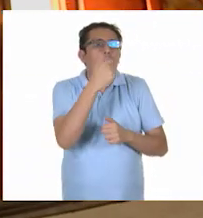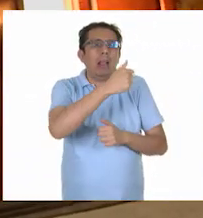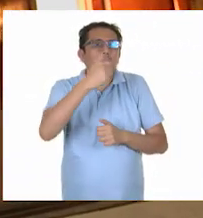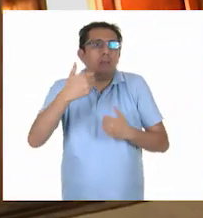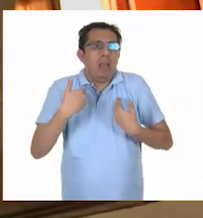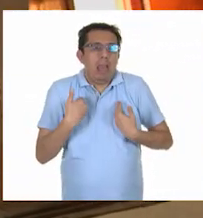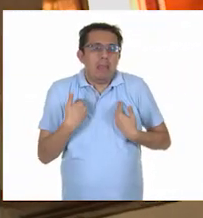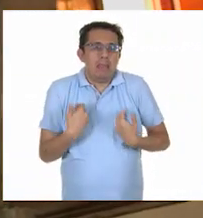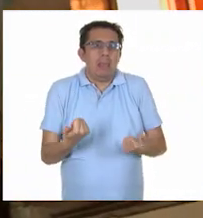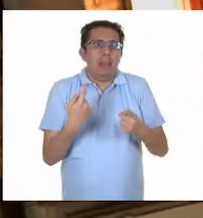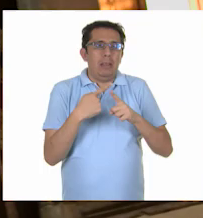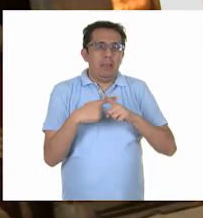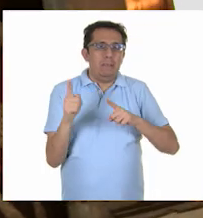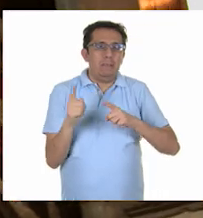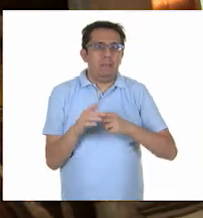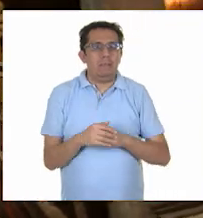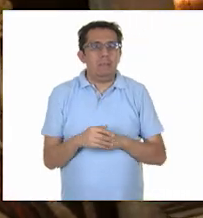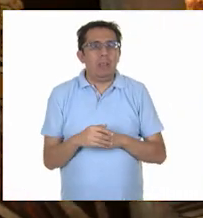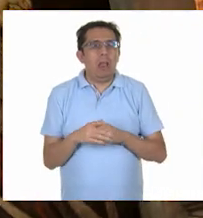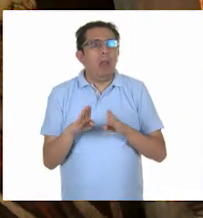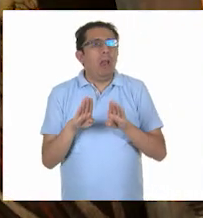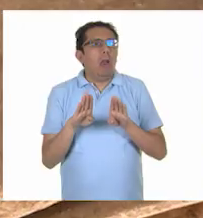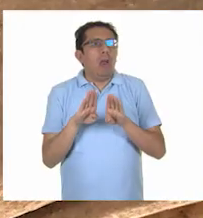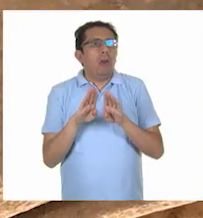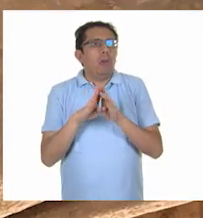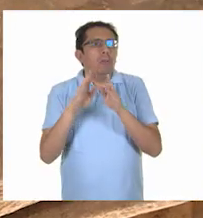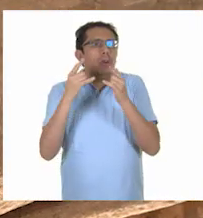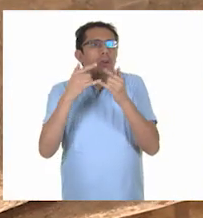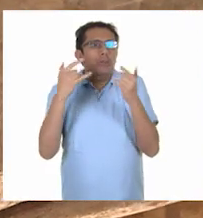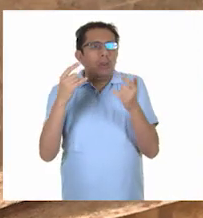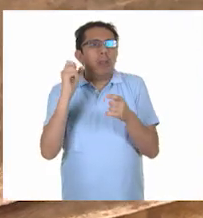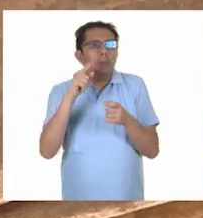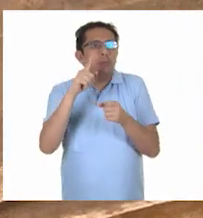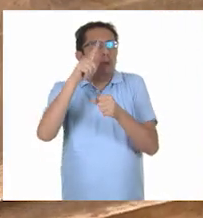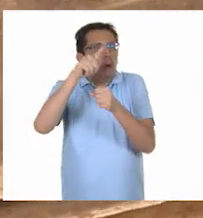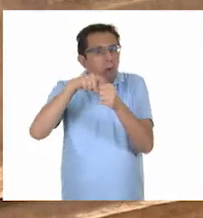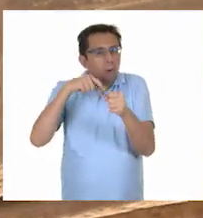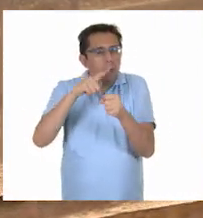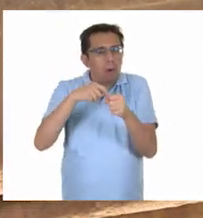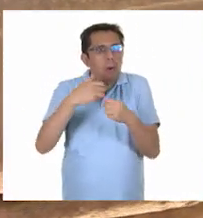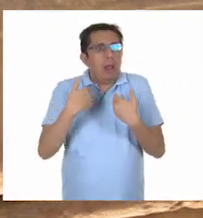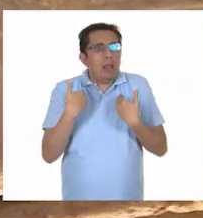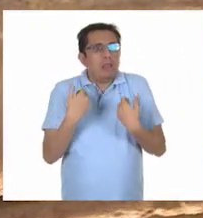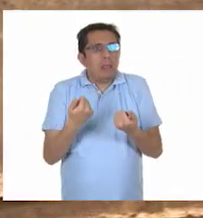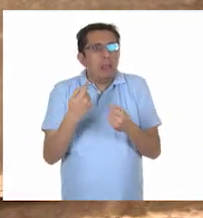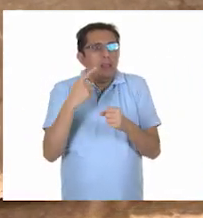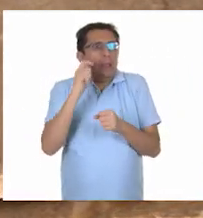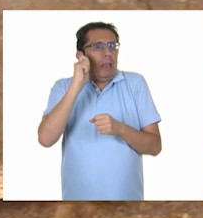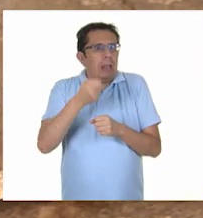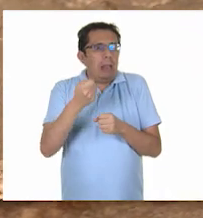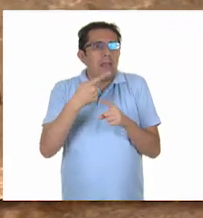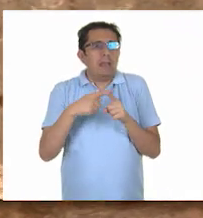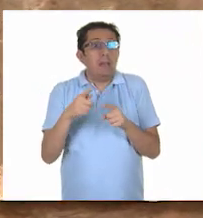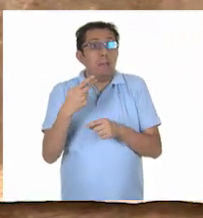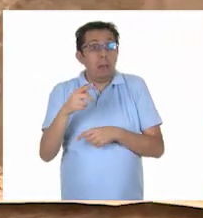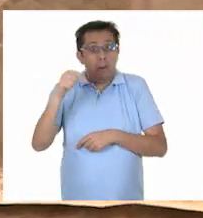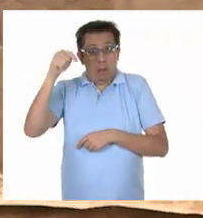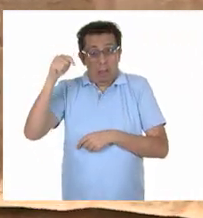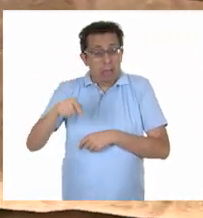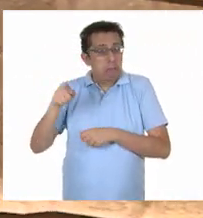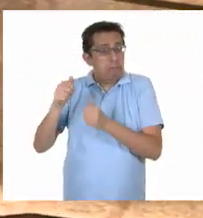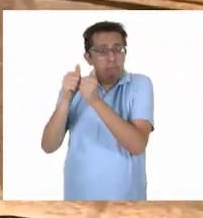interpretaciones de la línea y del color, pero aquí